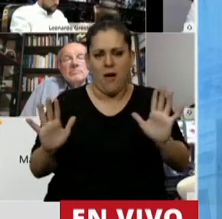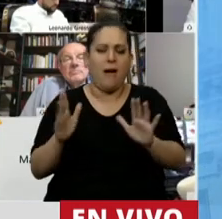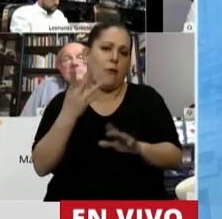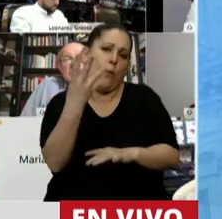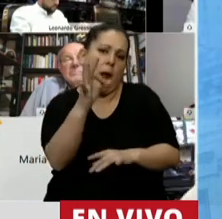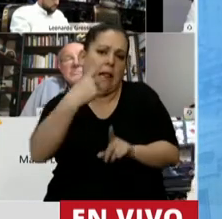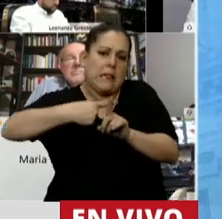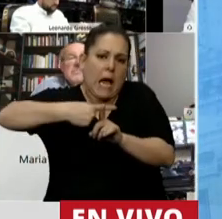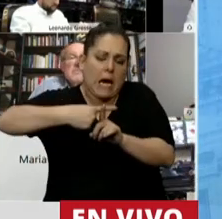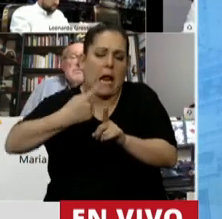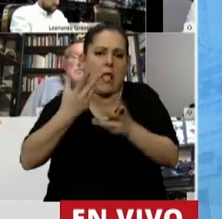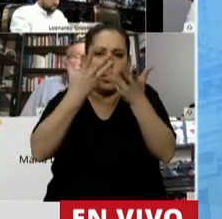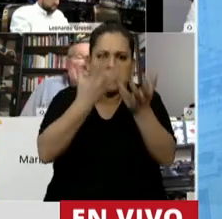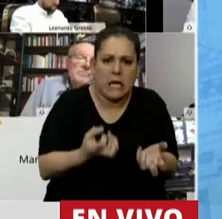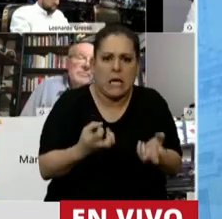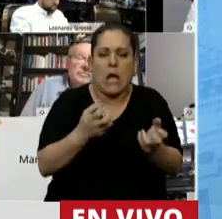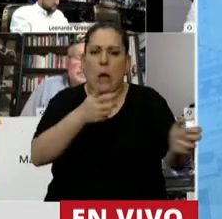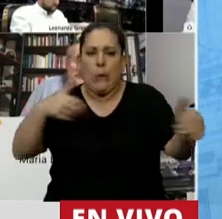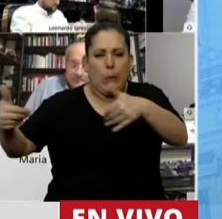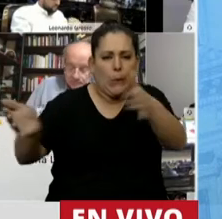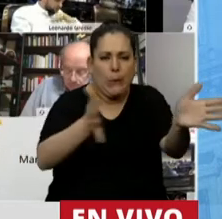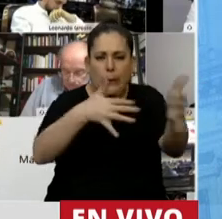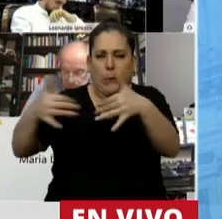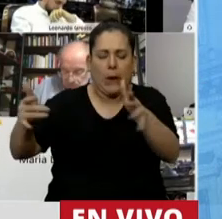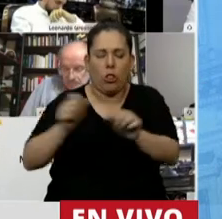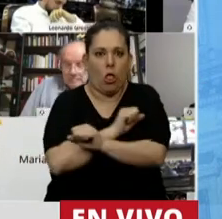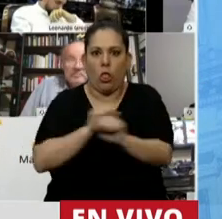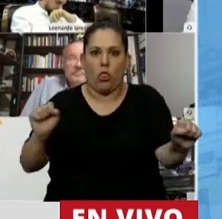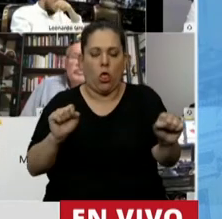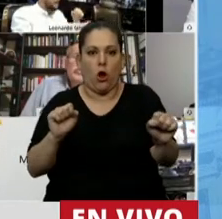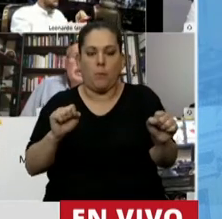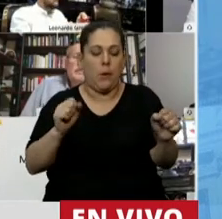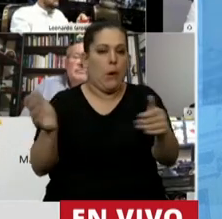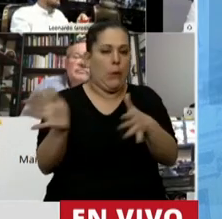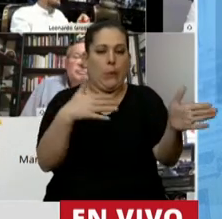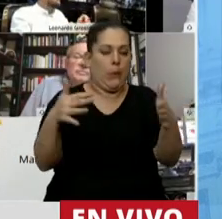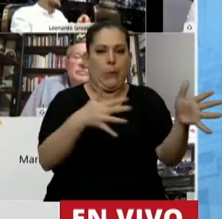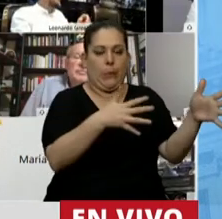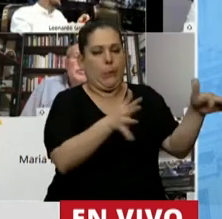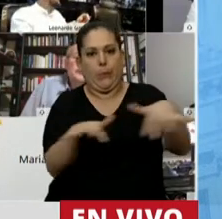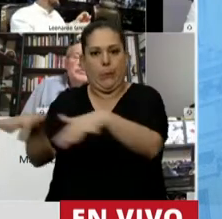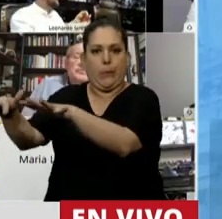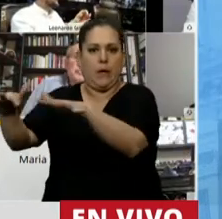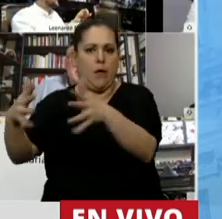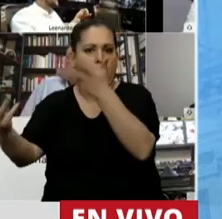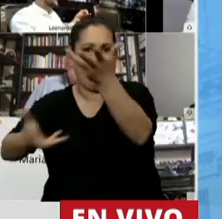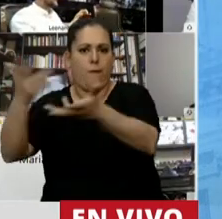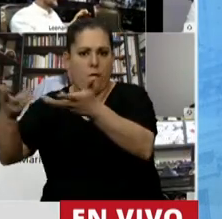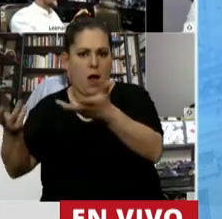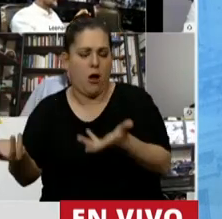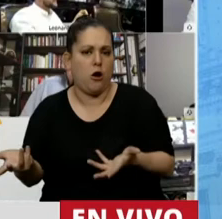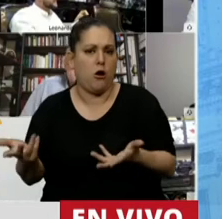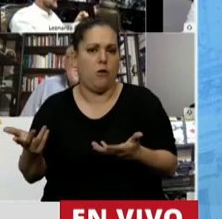40 grados, con sequías, con vientos fuertes que de un momento para el otro cambian la dirección y desordenan toda la estrategia de